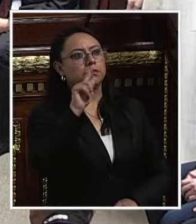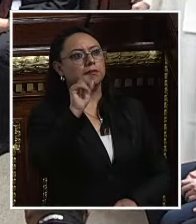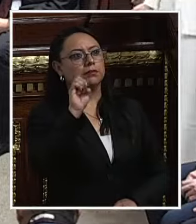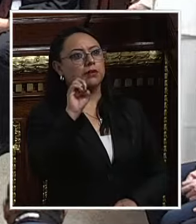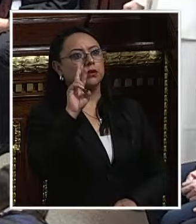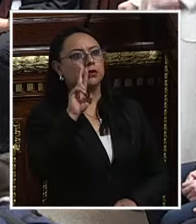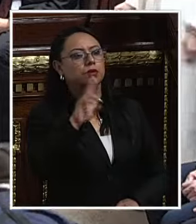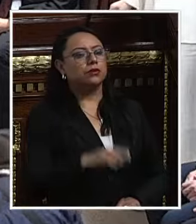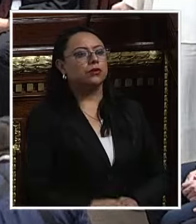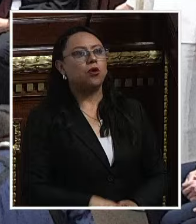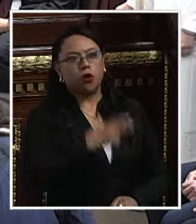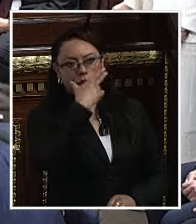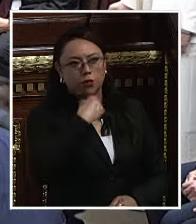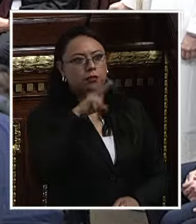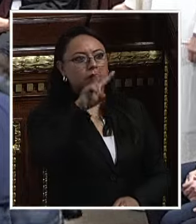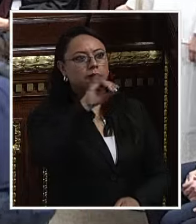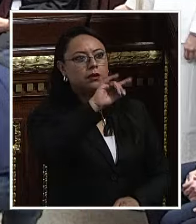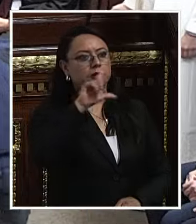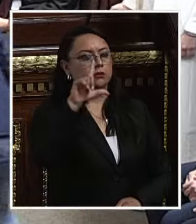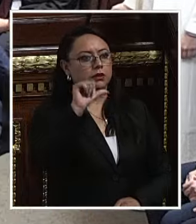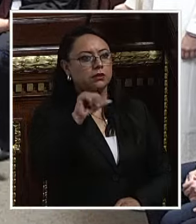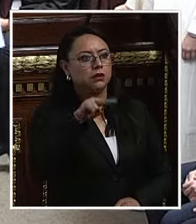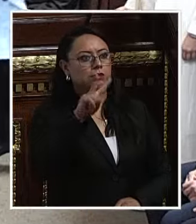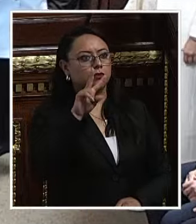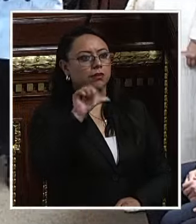Villanueva Albarrán Gerardo.